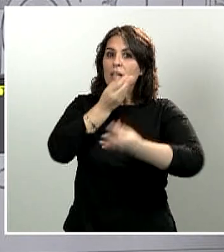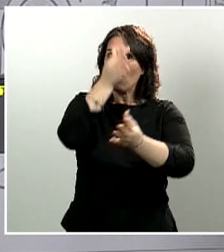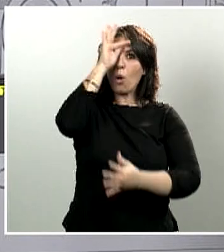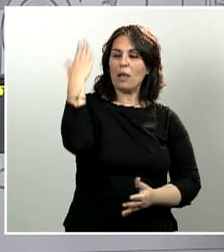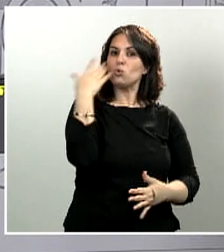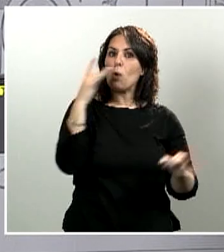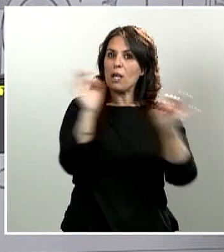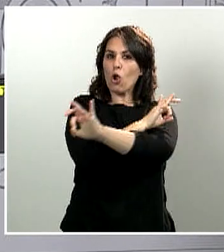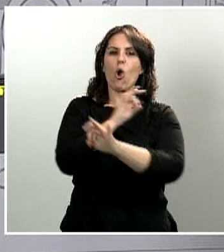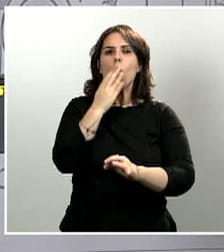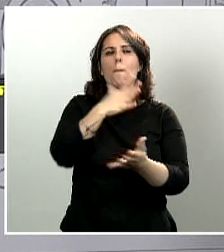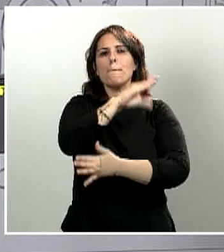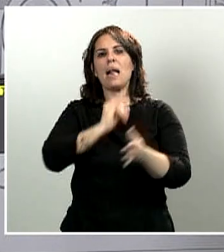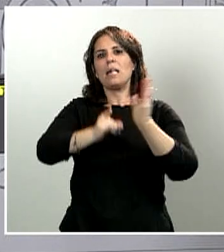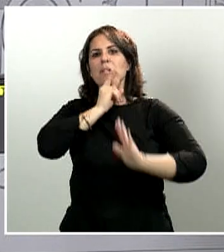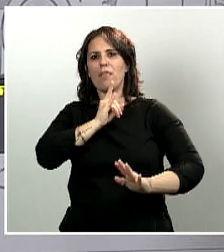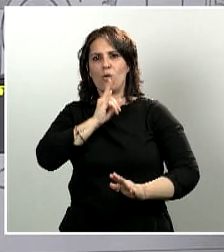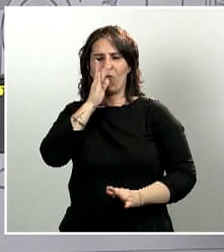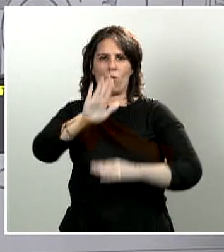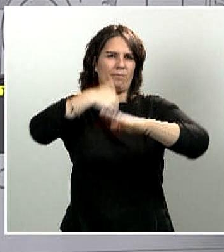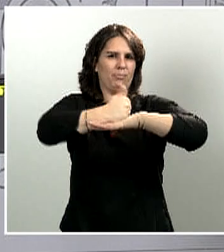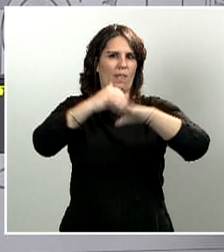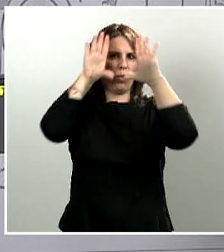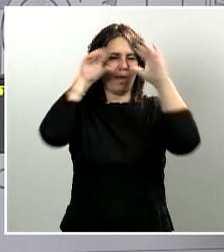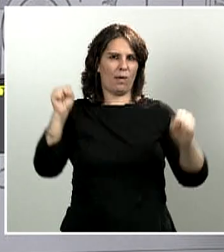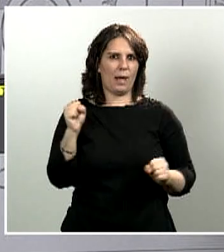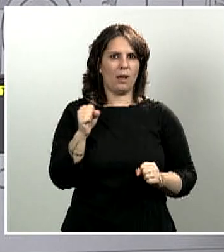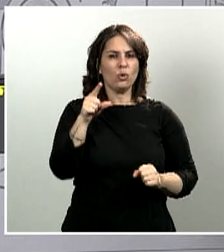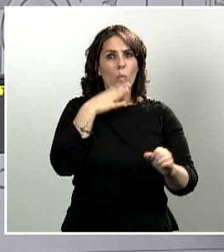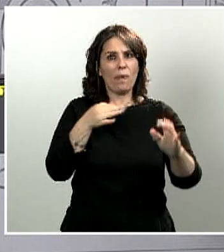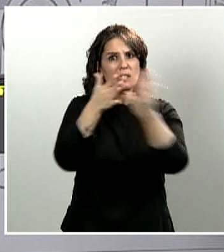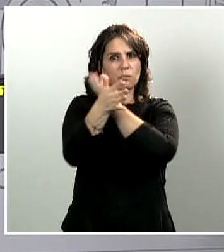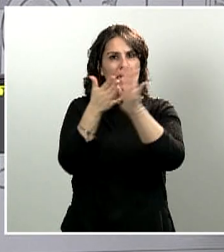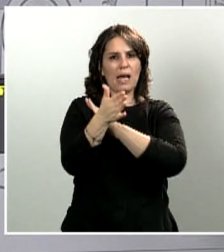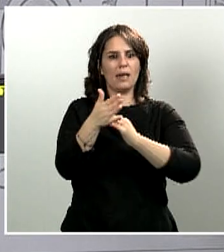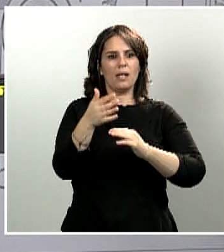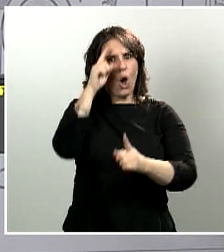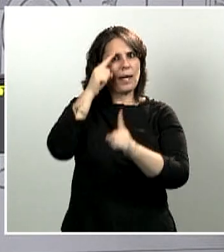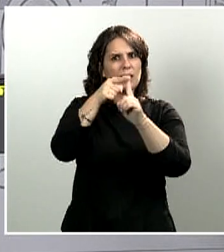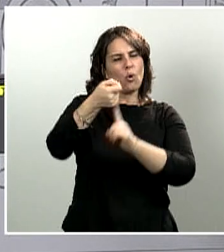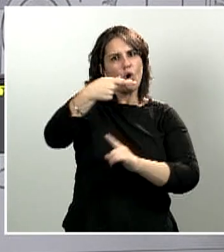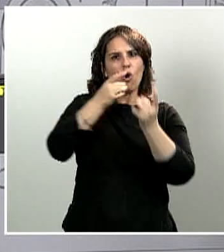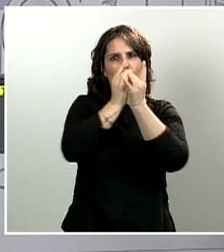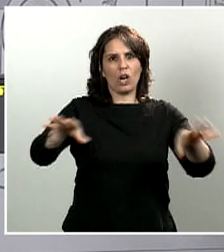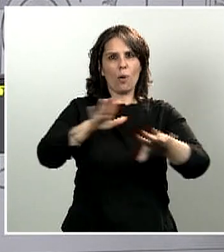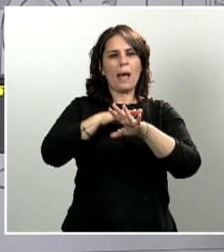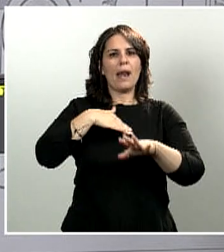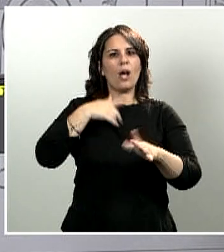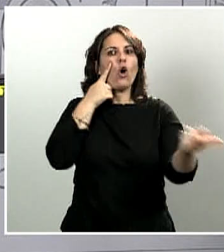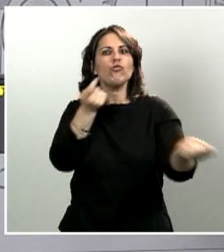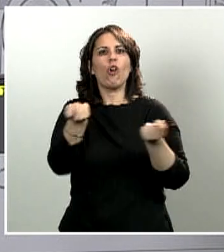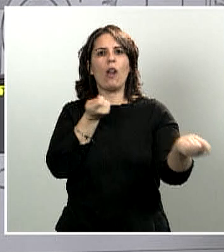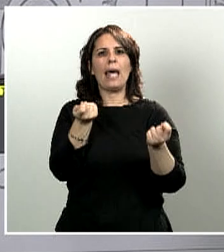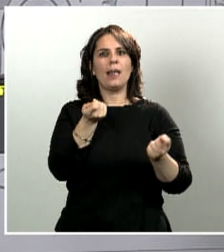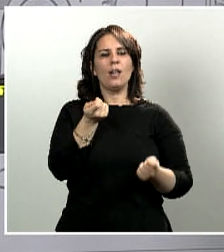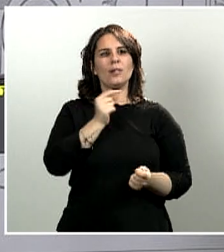dada por el Estado Mayor de la Guardia Civil. ¿Puede explicar la finalidad del correo publicado que apunta a controlar la desafección sobre las instituciones